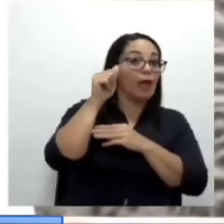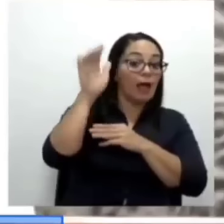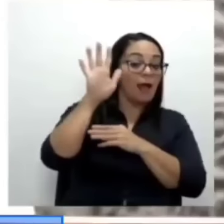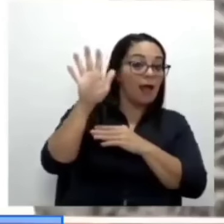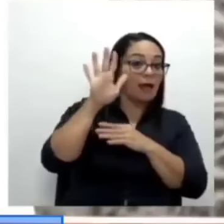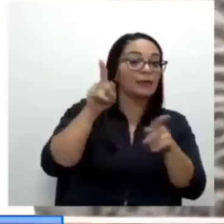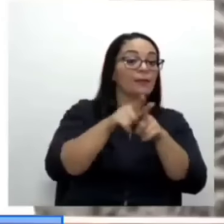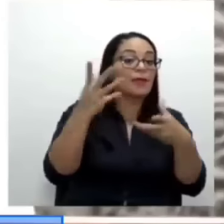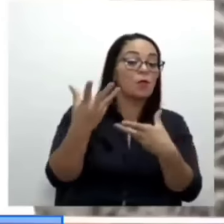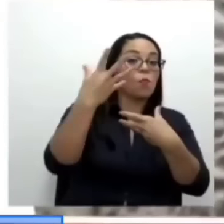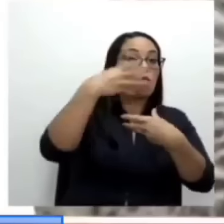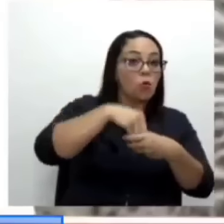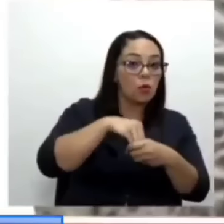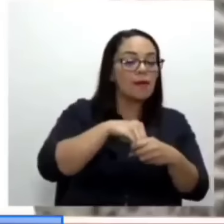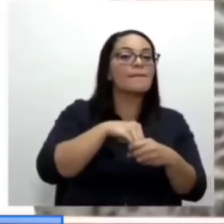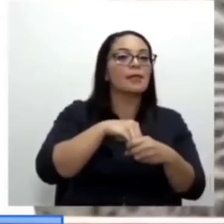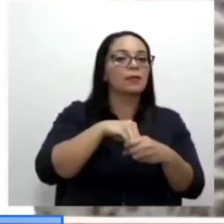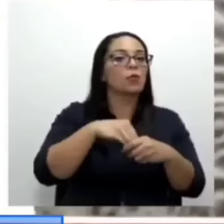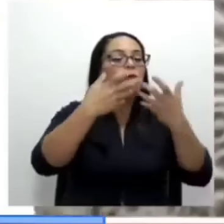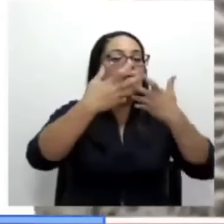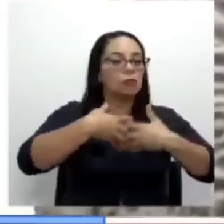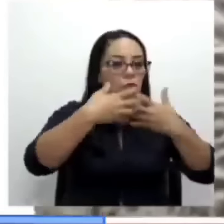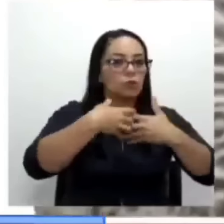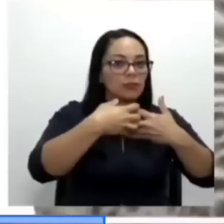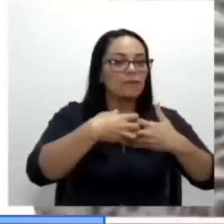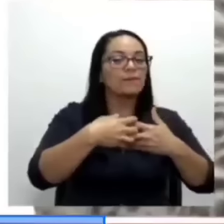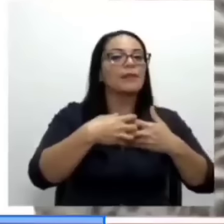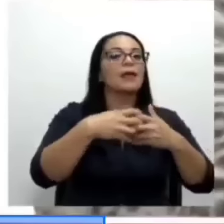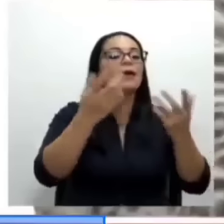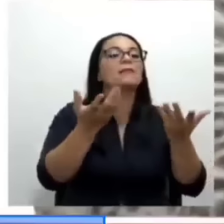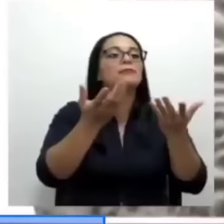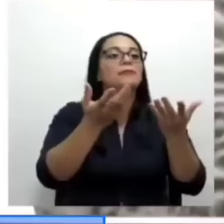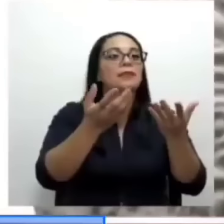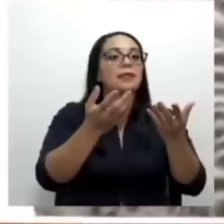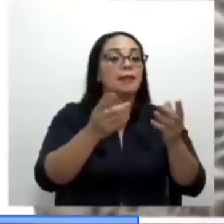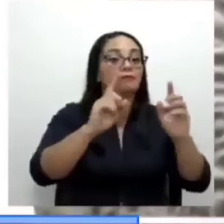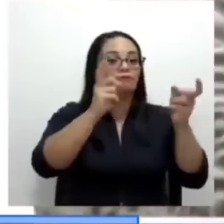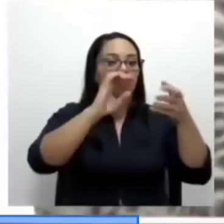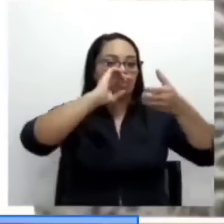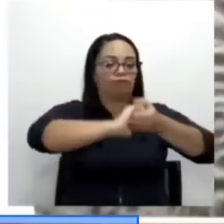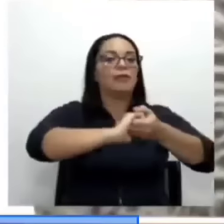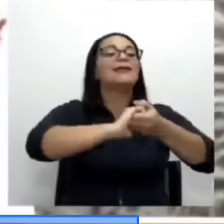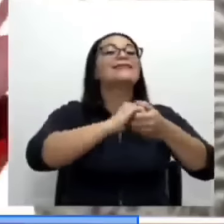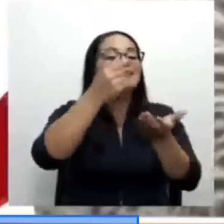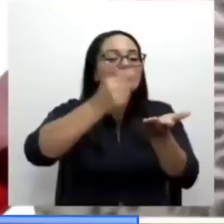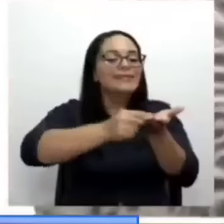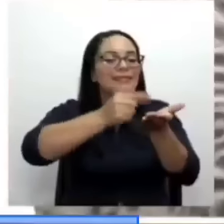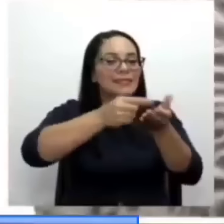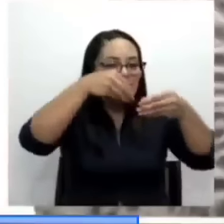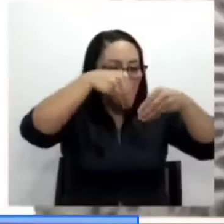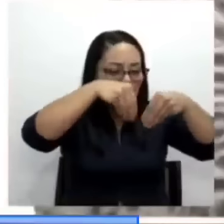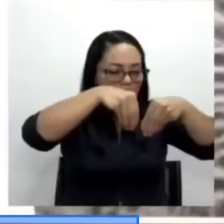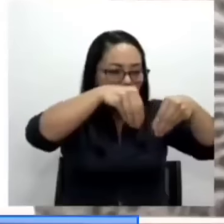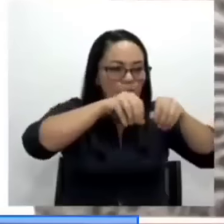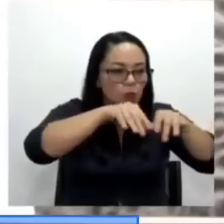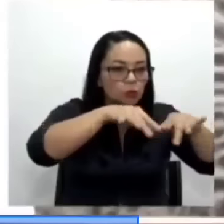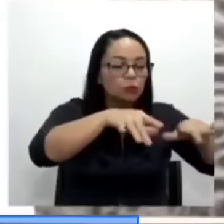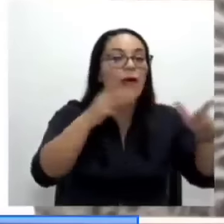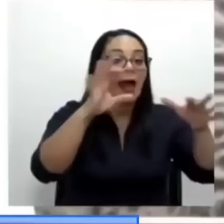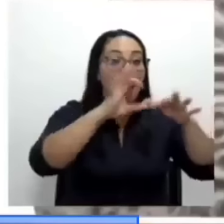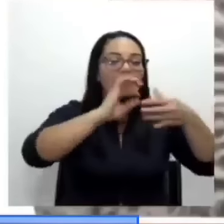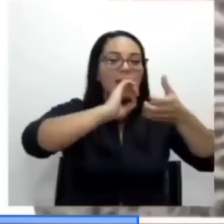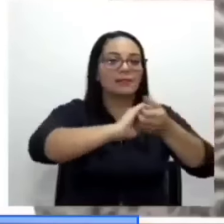sea albergado por la industria de la Asociación de Semiconductores más adelante este año en alianza con el